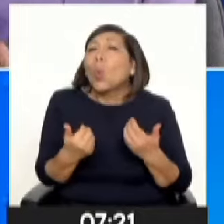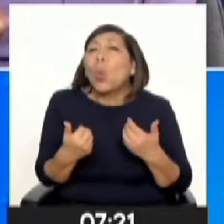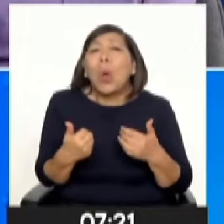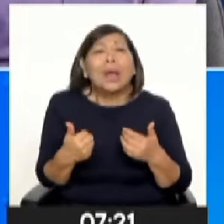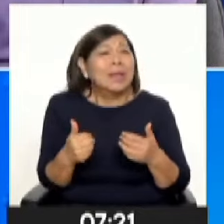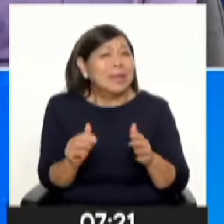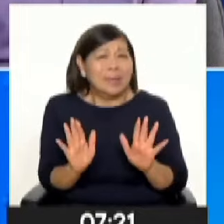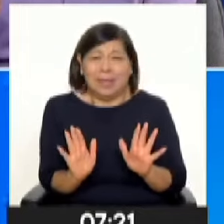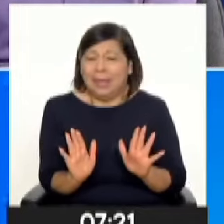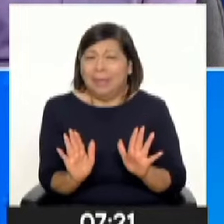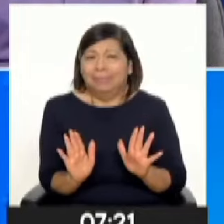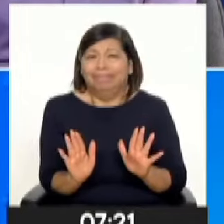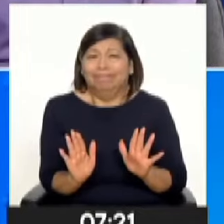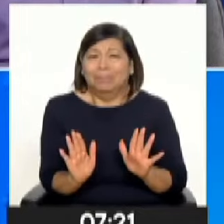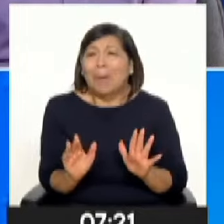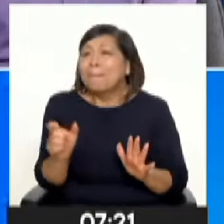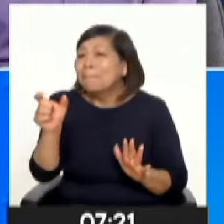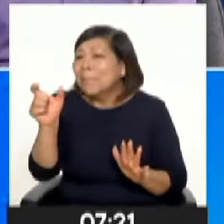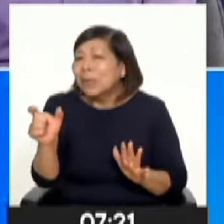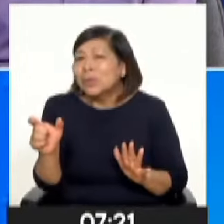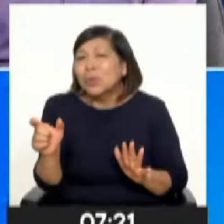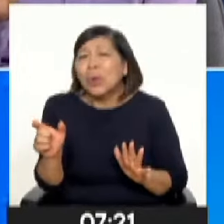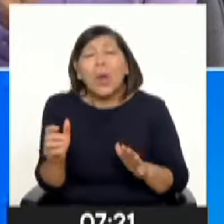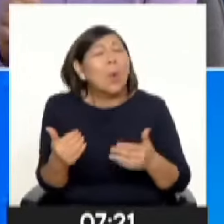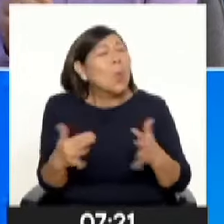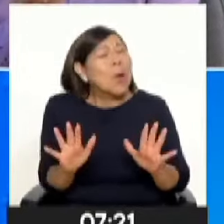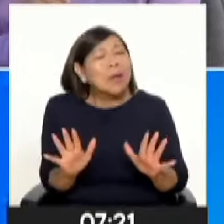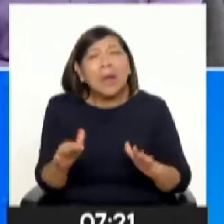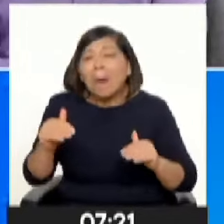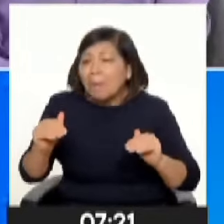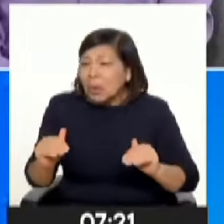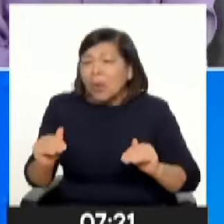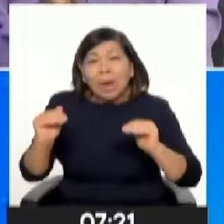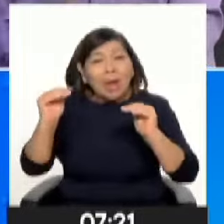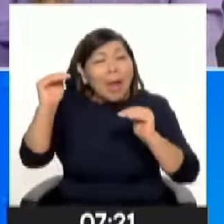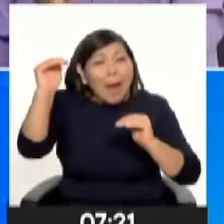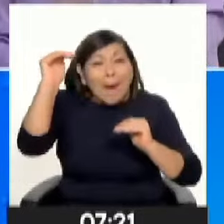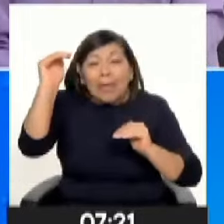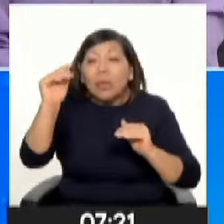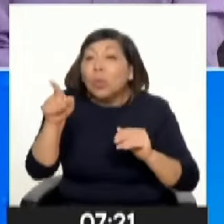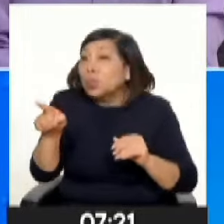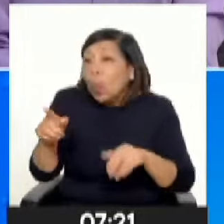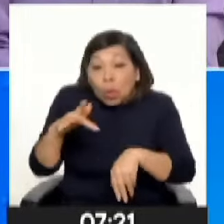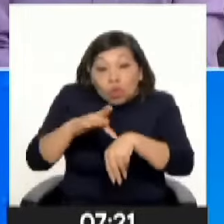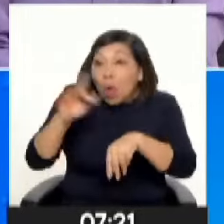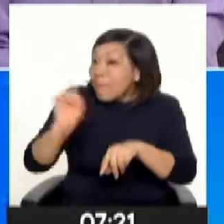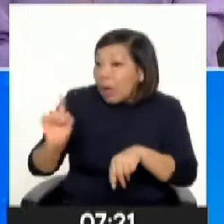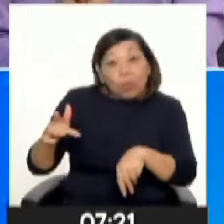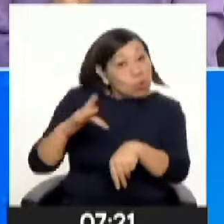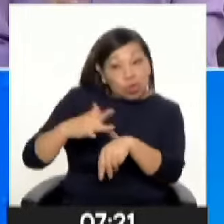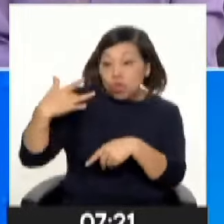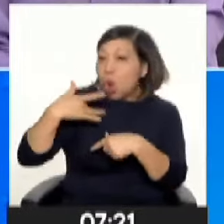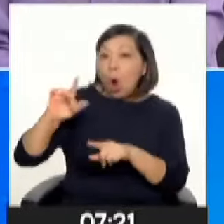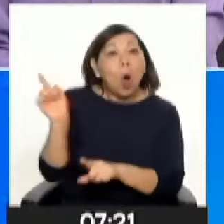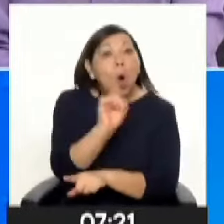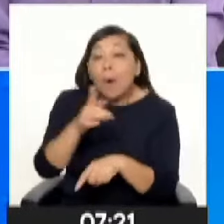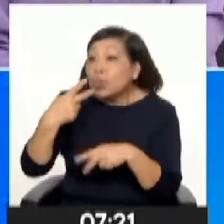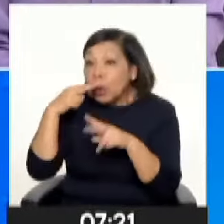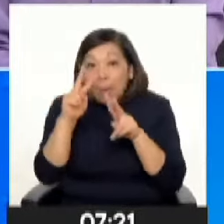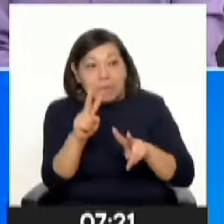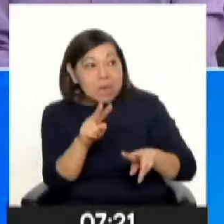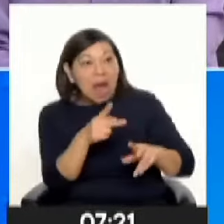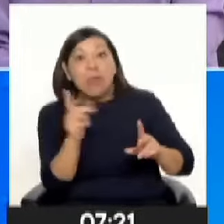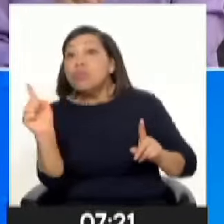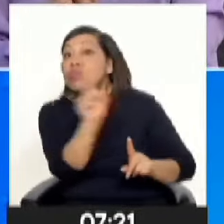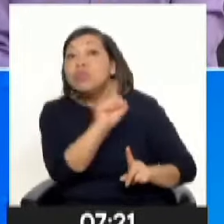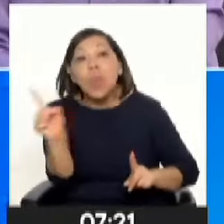cualquier individuo, persona, sea adulto o no, tú no me tocas, tú no me miras de esta